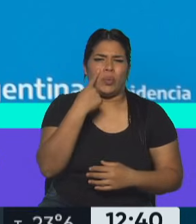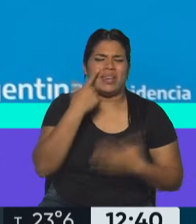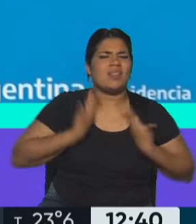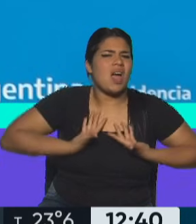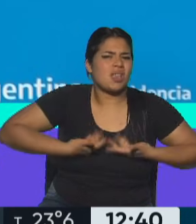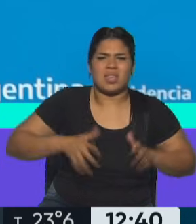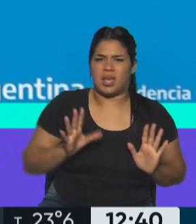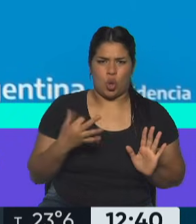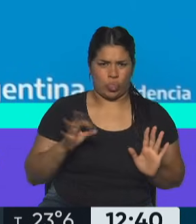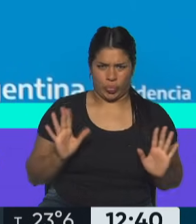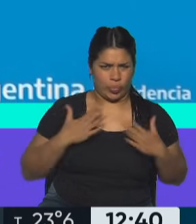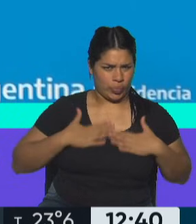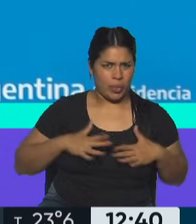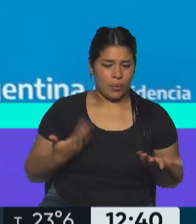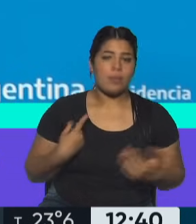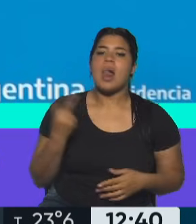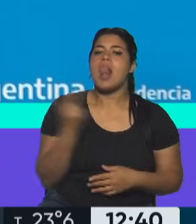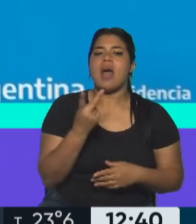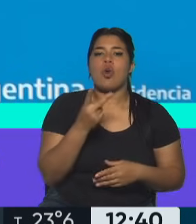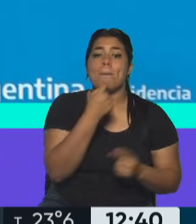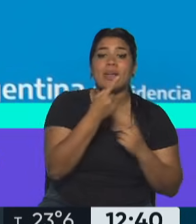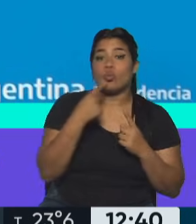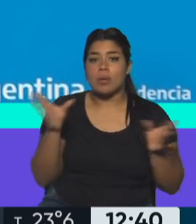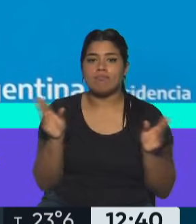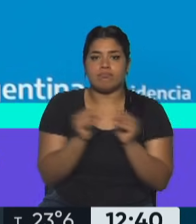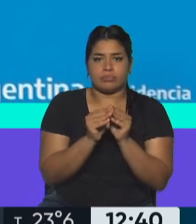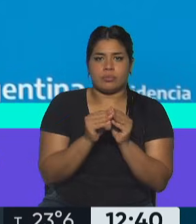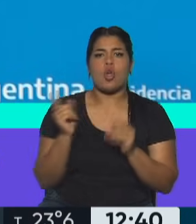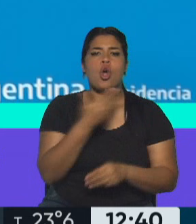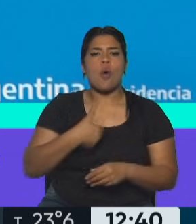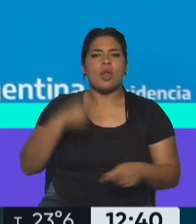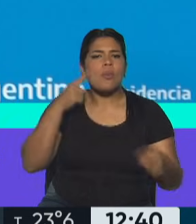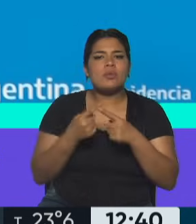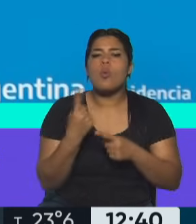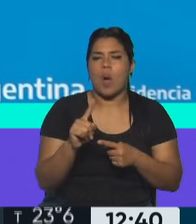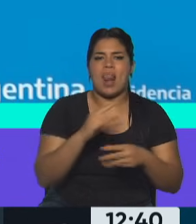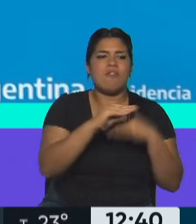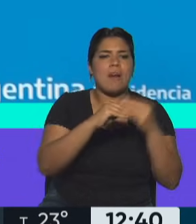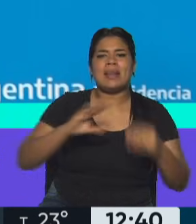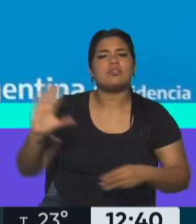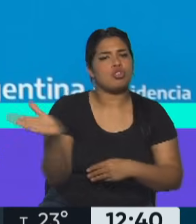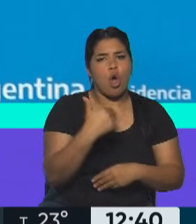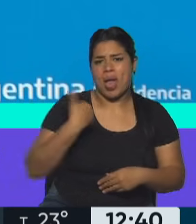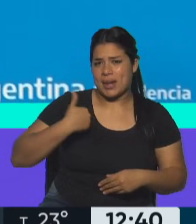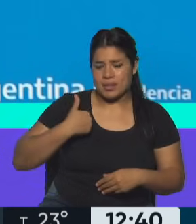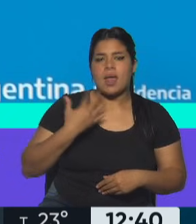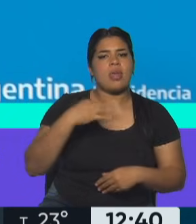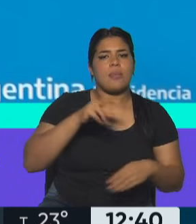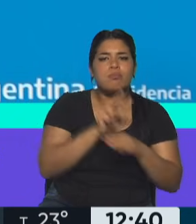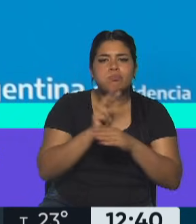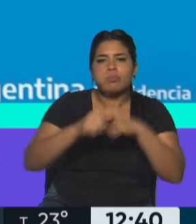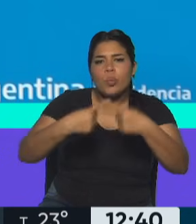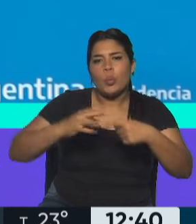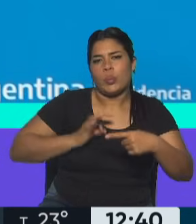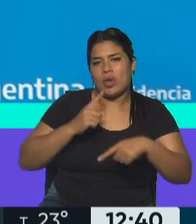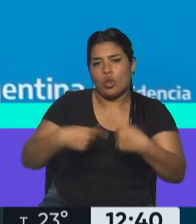cosas en realidad van juntas porque las podemos sintetizar en cuidar que las familias argentinas puedan llevar adelante su vida con normalidad y tranquilamente. Así